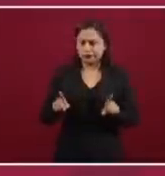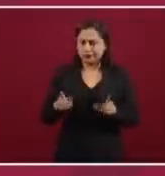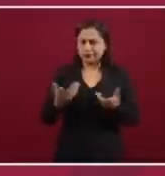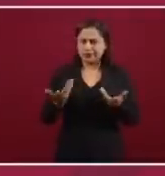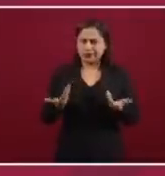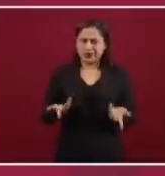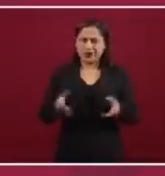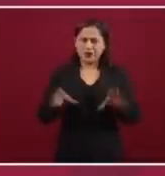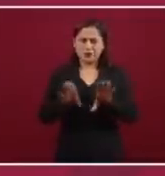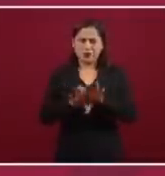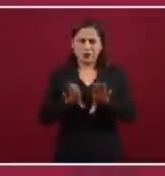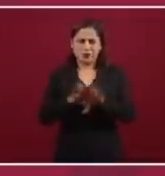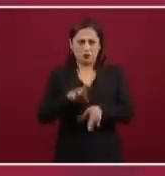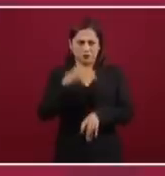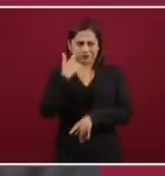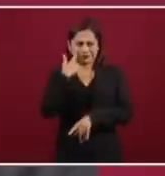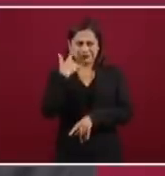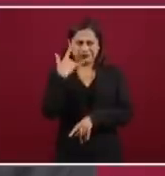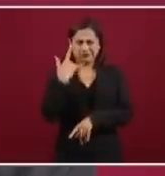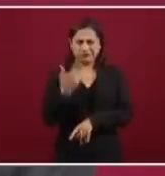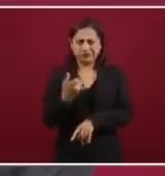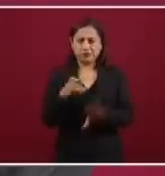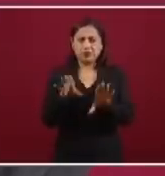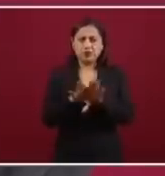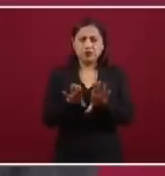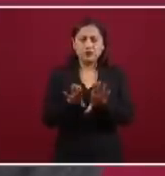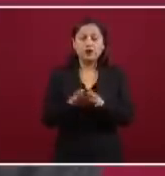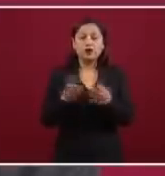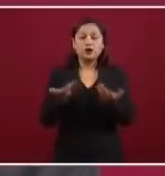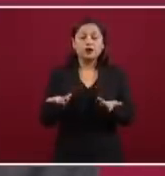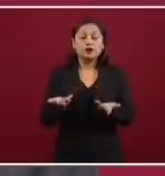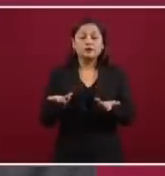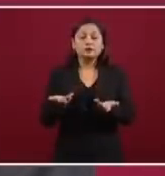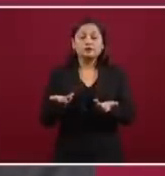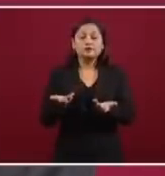y el gobernador